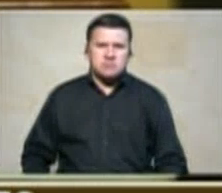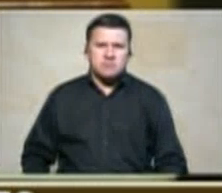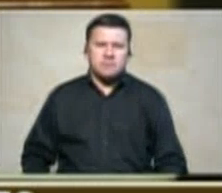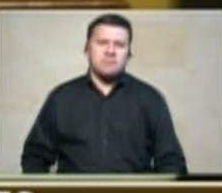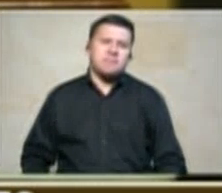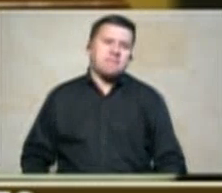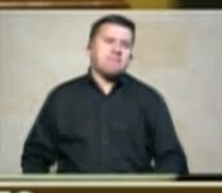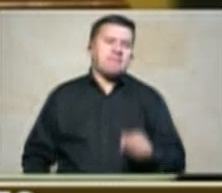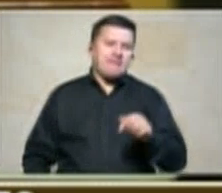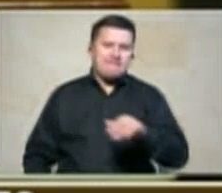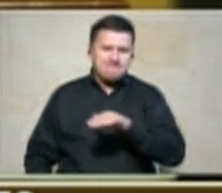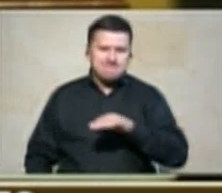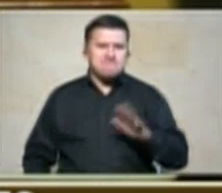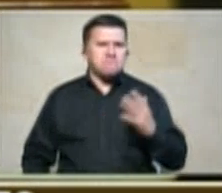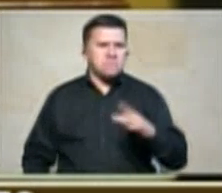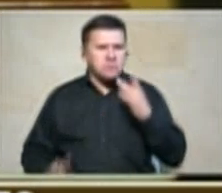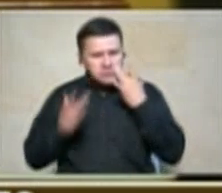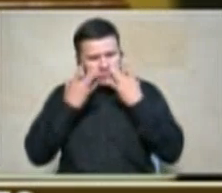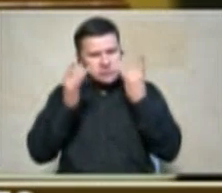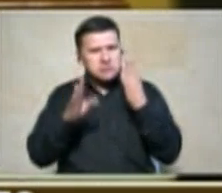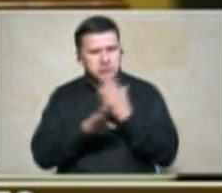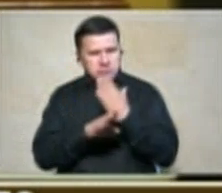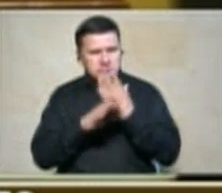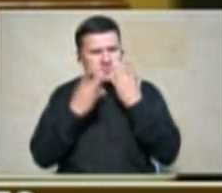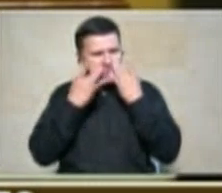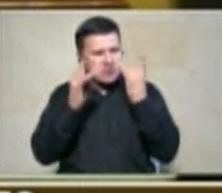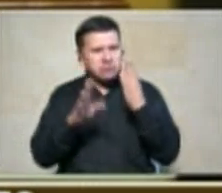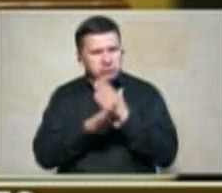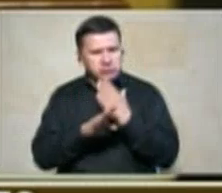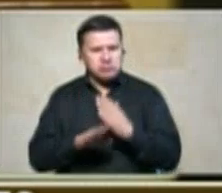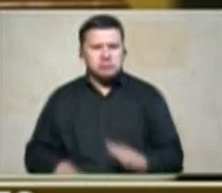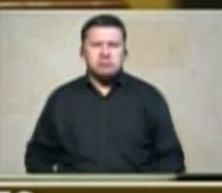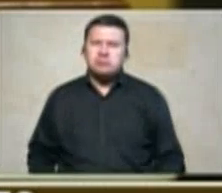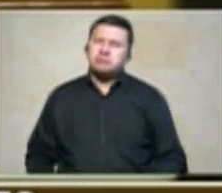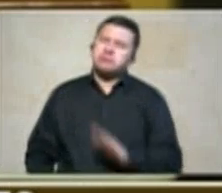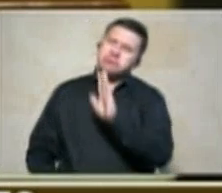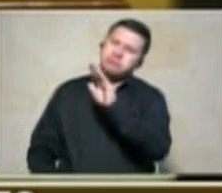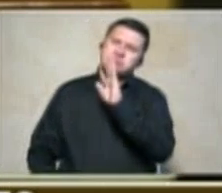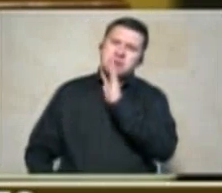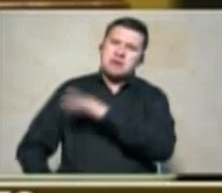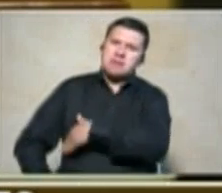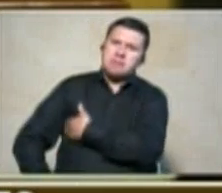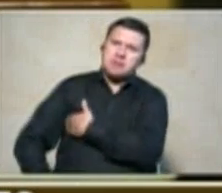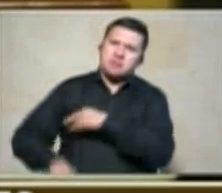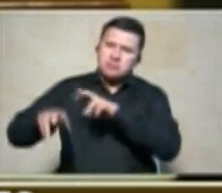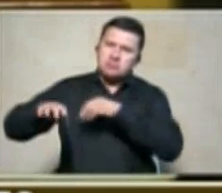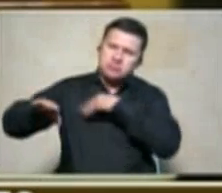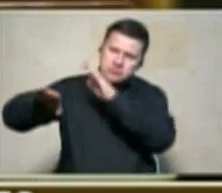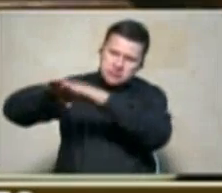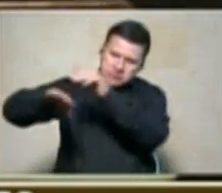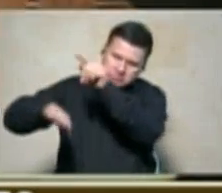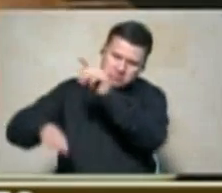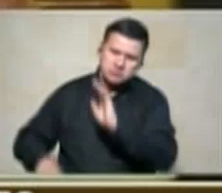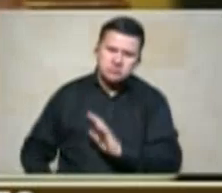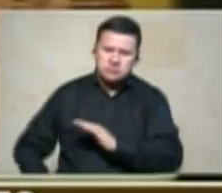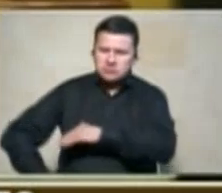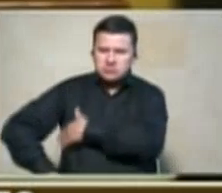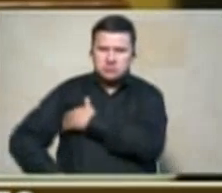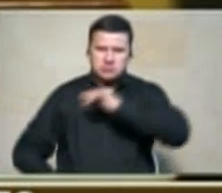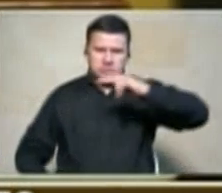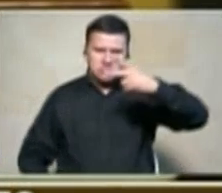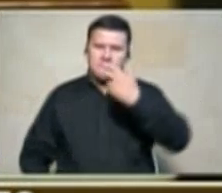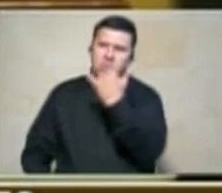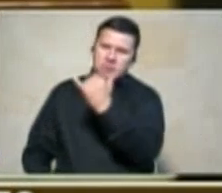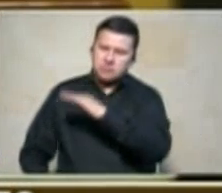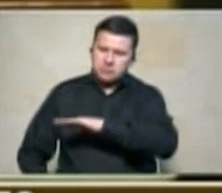hago un llamado al señor ministro de Agricultura, al señor viceministro que está acá, para que suspendan